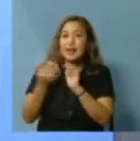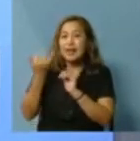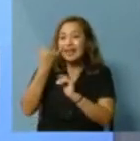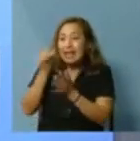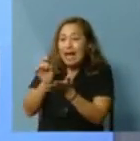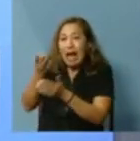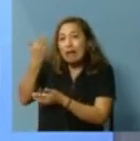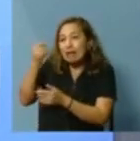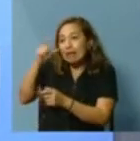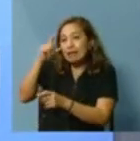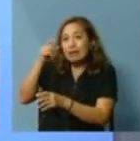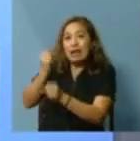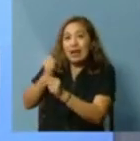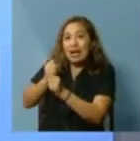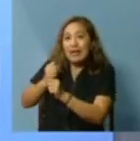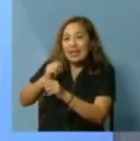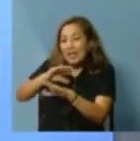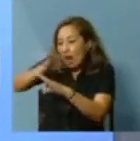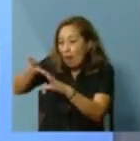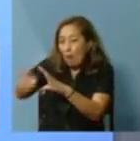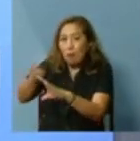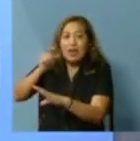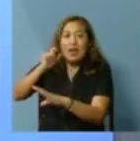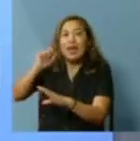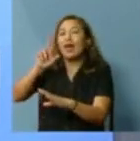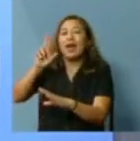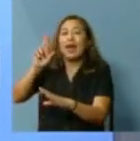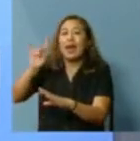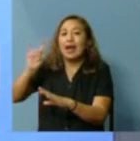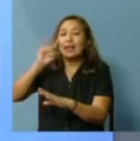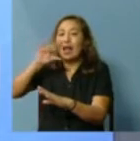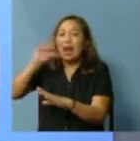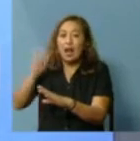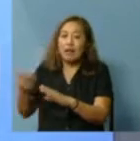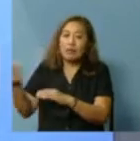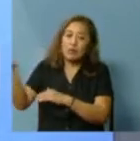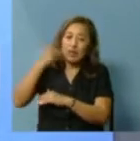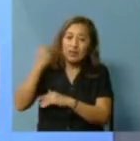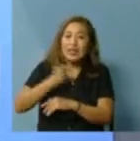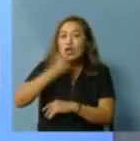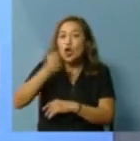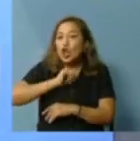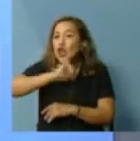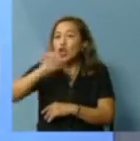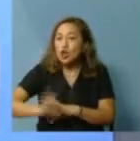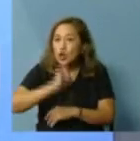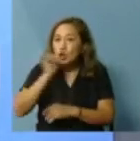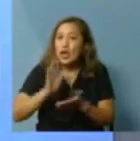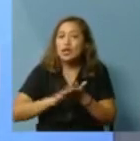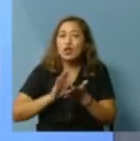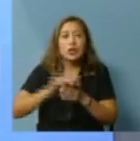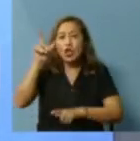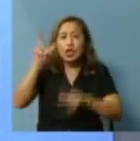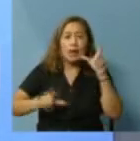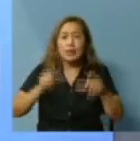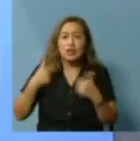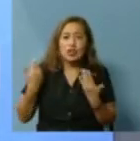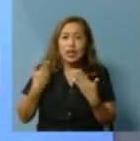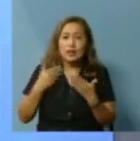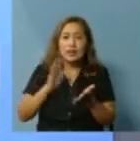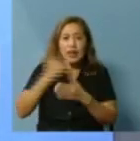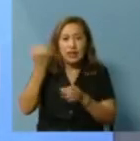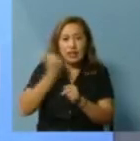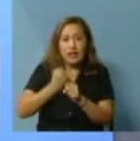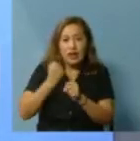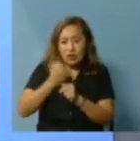de de la minera el aguilar vamos a venir para que ustedes tengan la nota y pueden hablar con todos los ingresos que se hagan